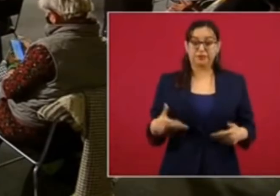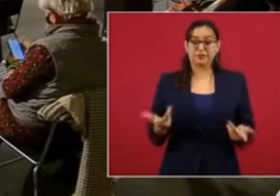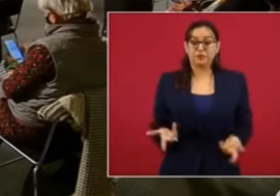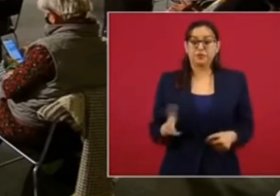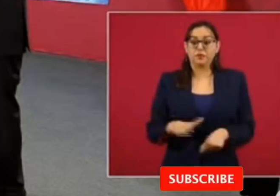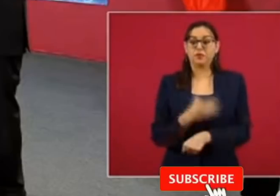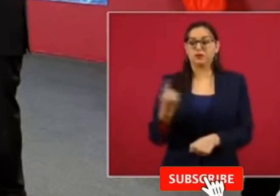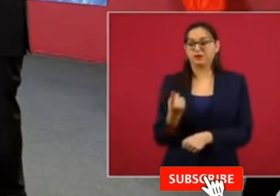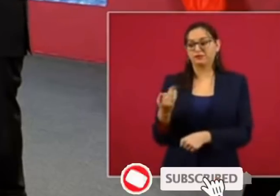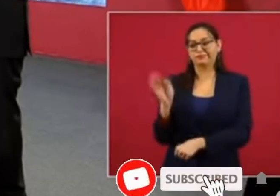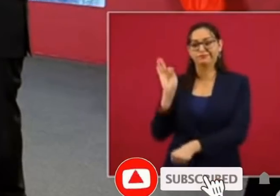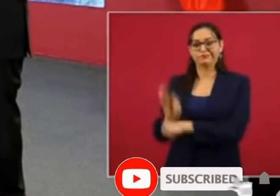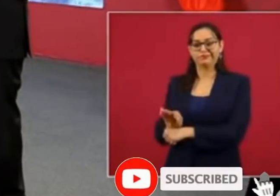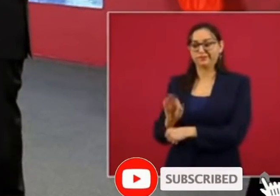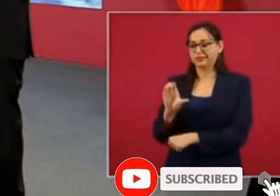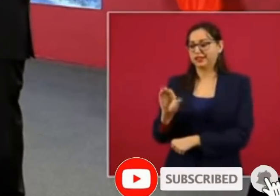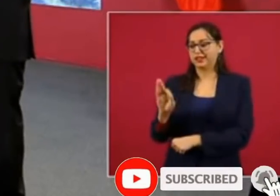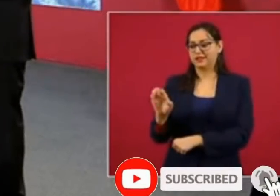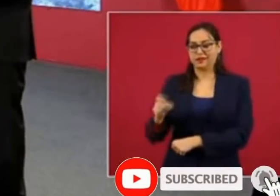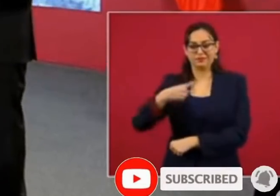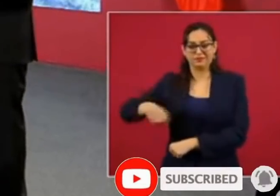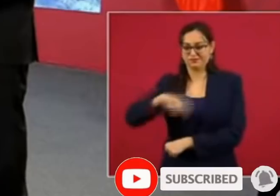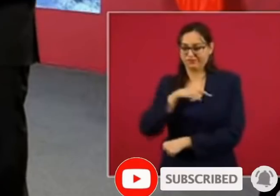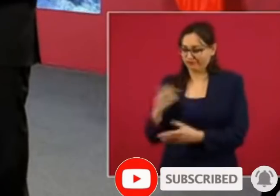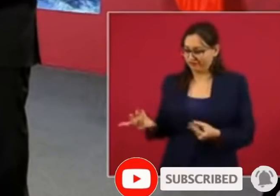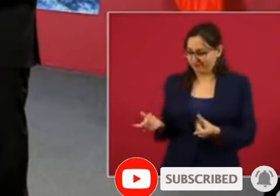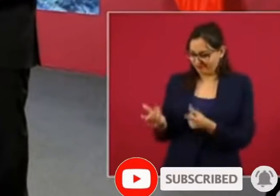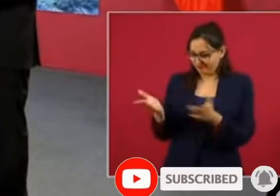Comisión Federal de Electricidad y ellos querían destruirla,